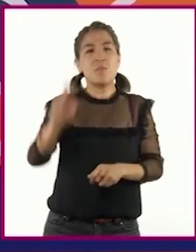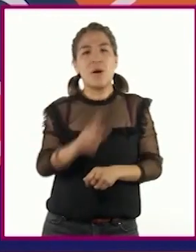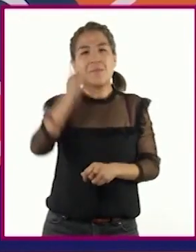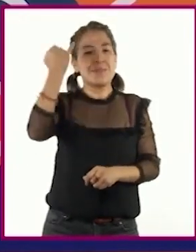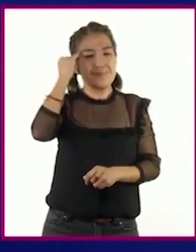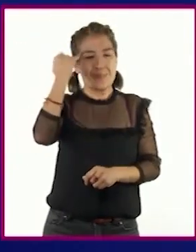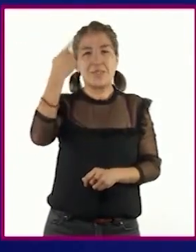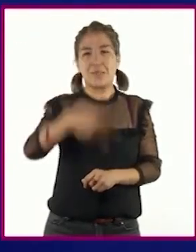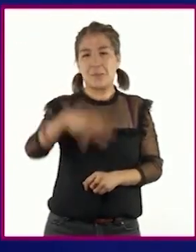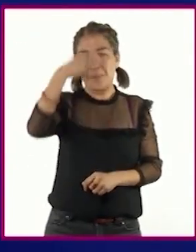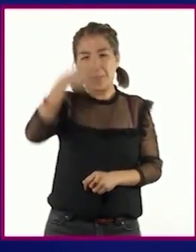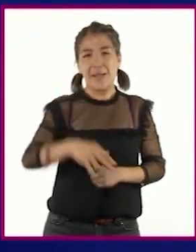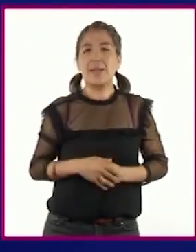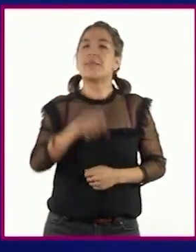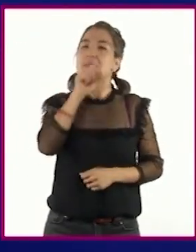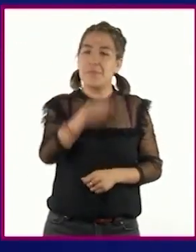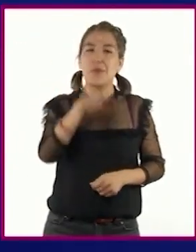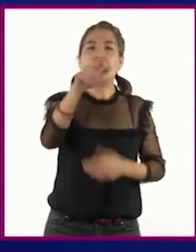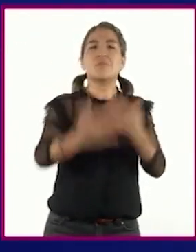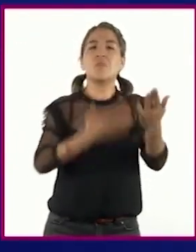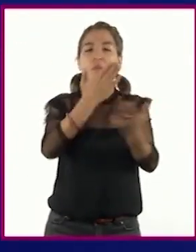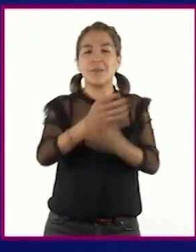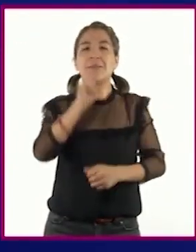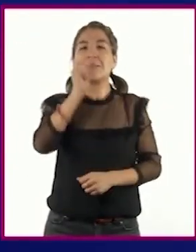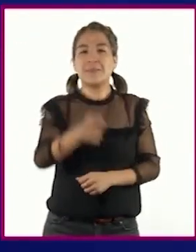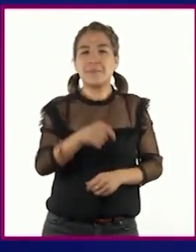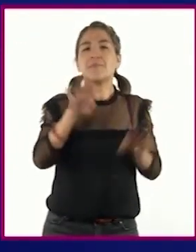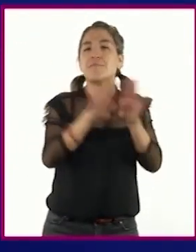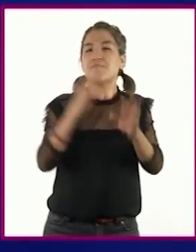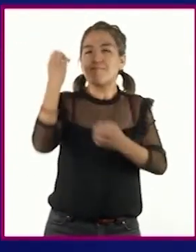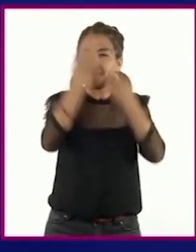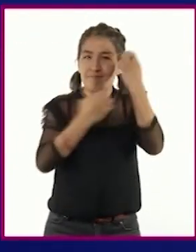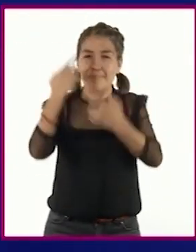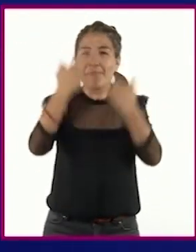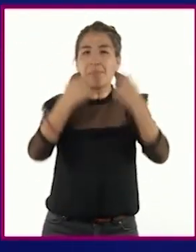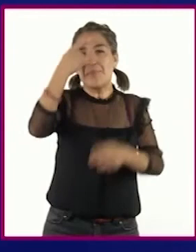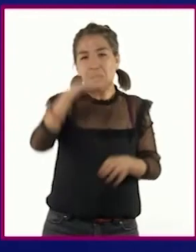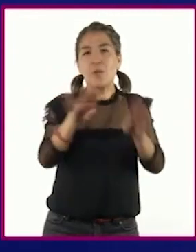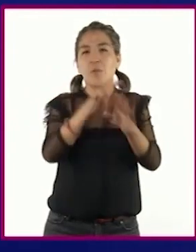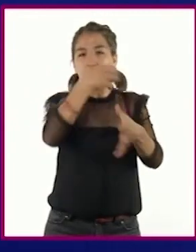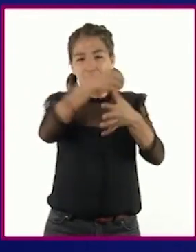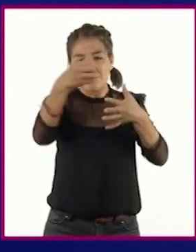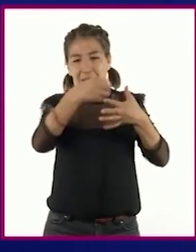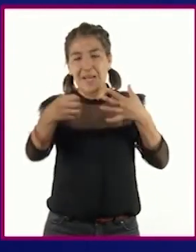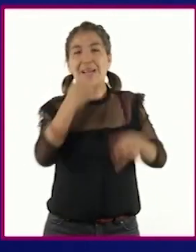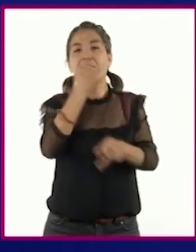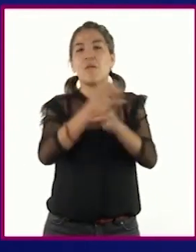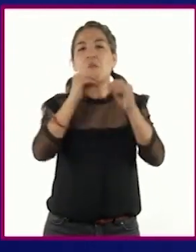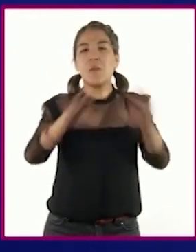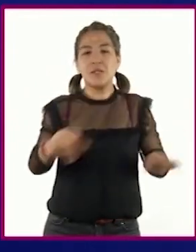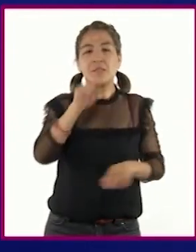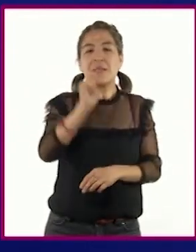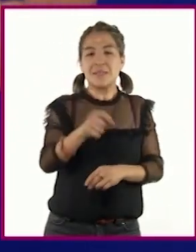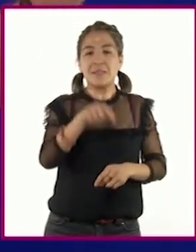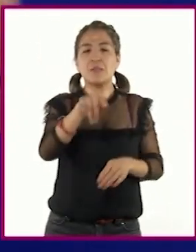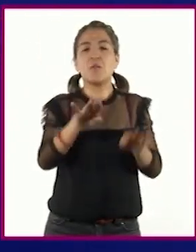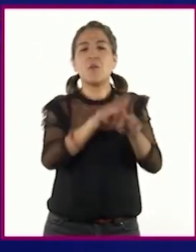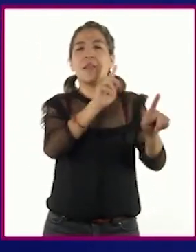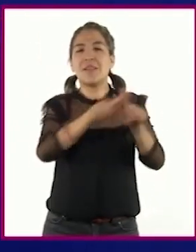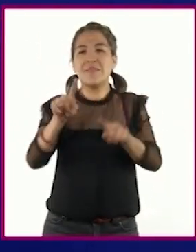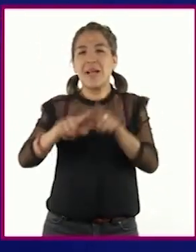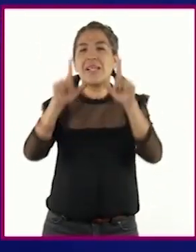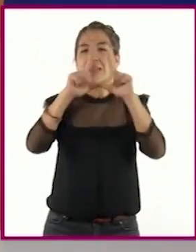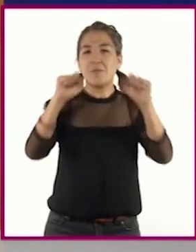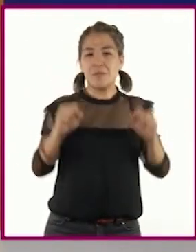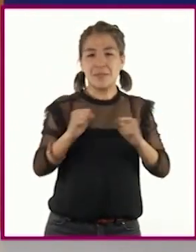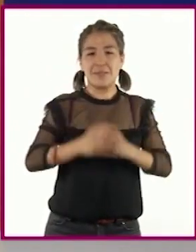originarios de México. Así como el propósito, que es evaluar maneras de organizar información para una exposición sobre diversidad